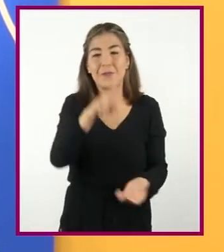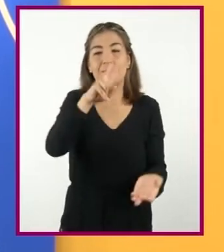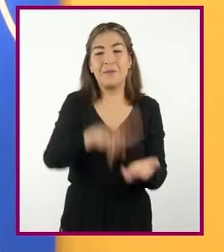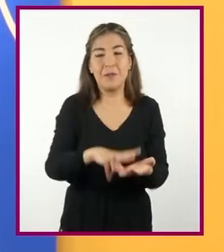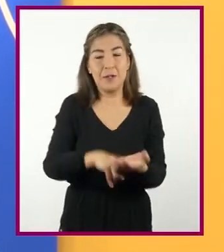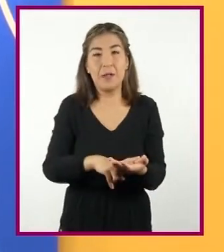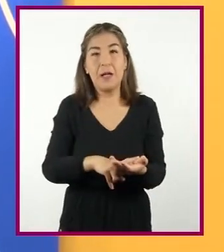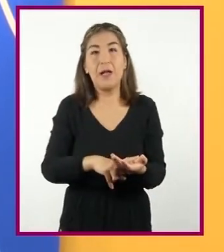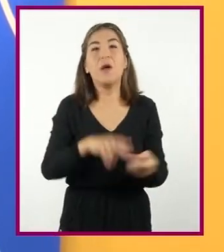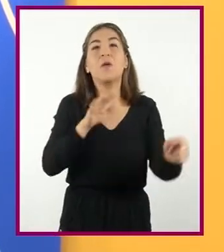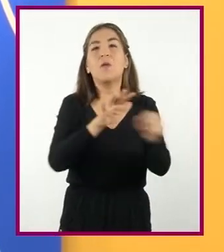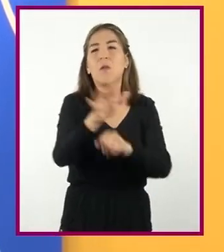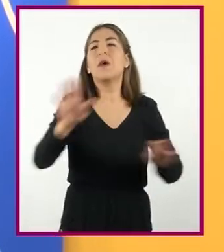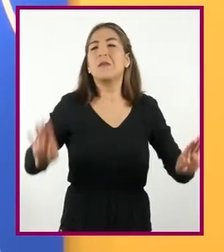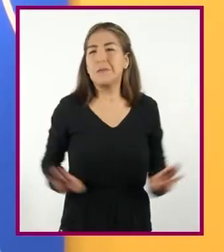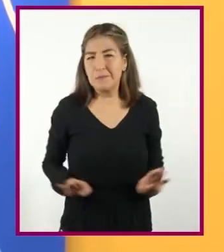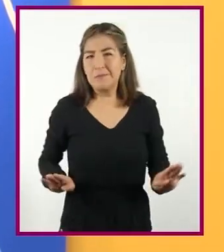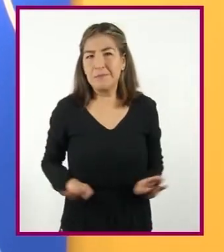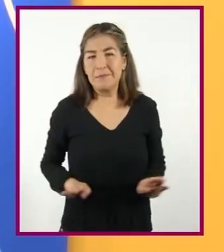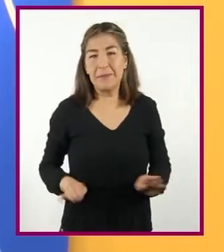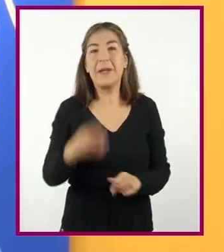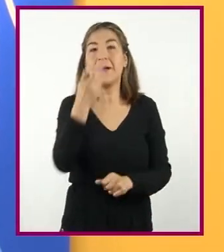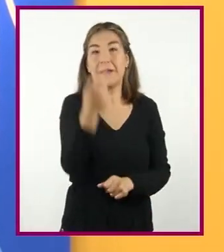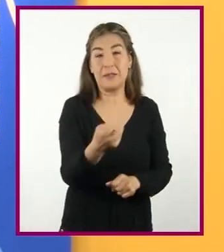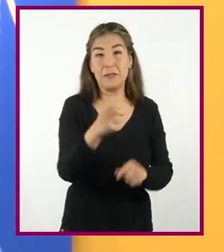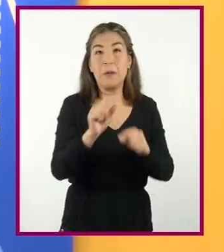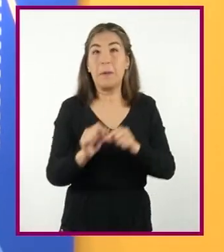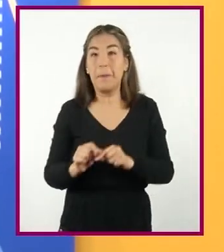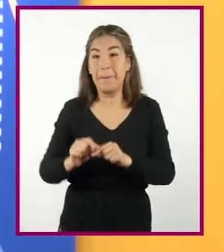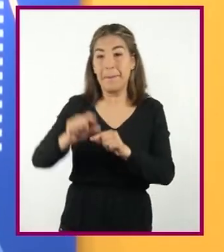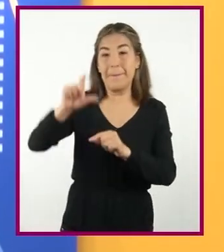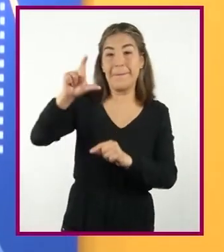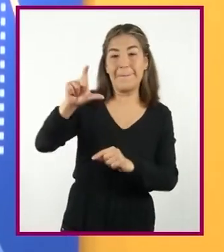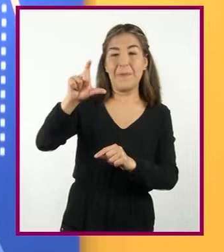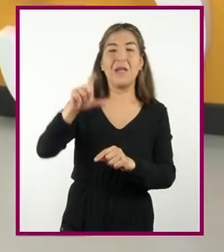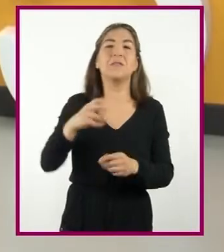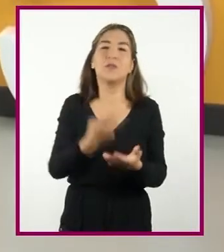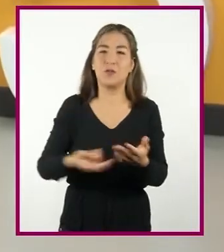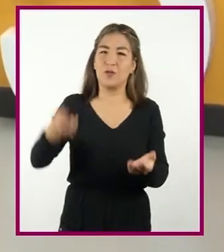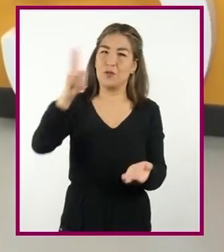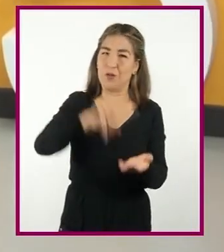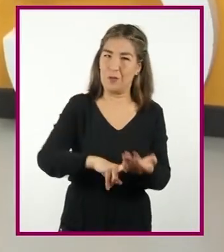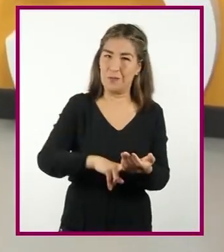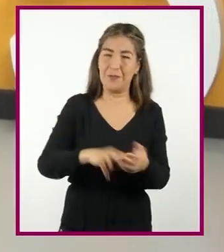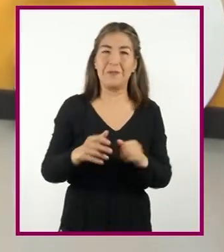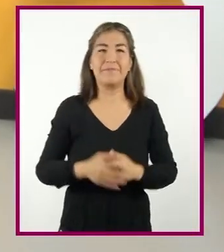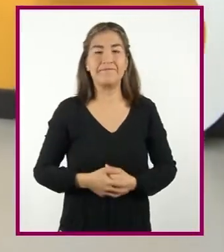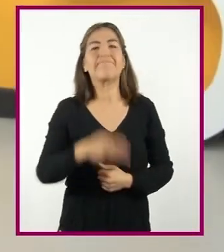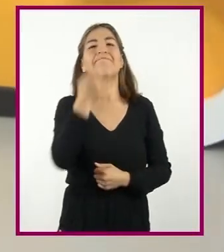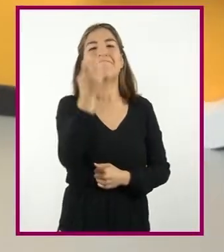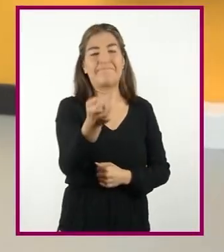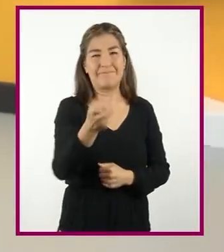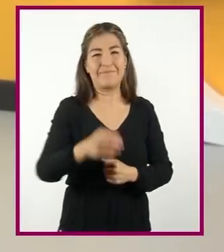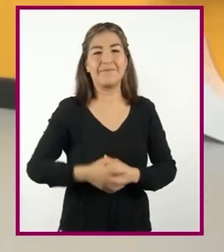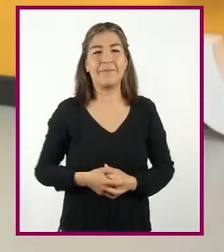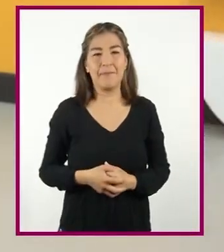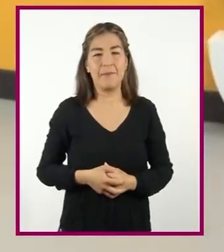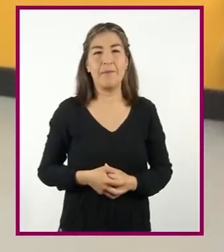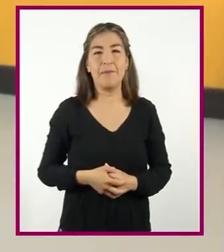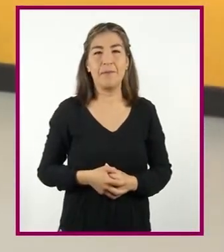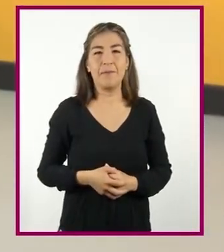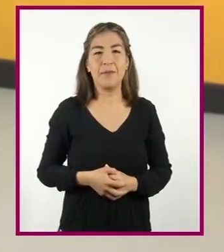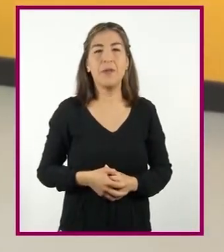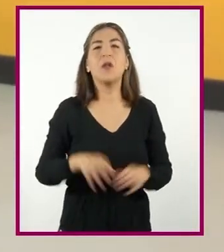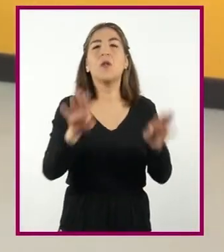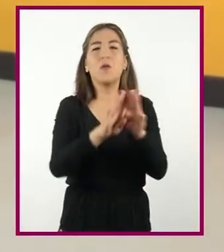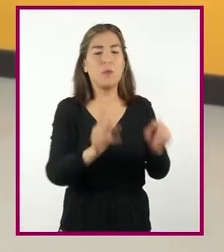caso particular, ambas magnitudes aumentaron al doble. Así es. Hemos identificado